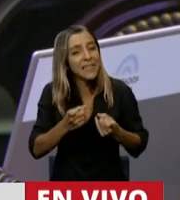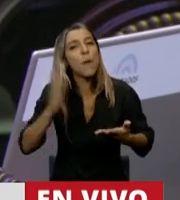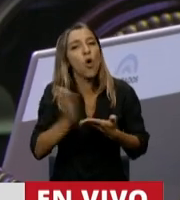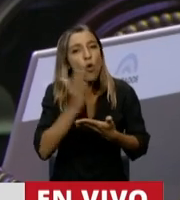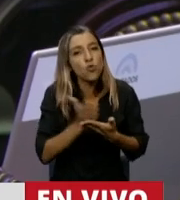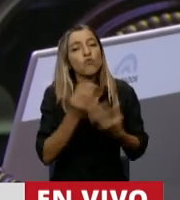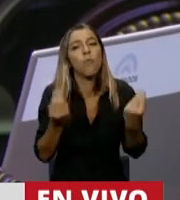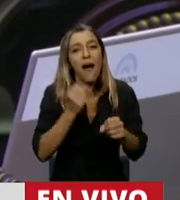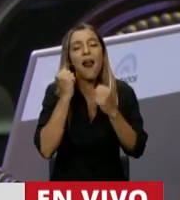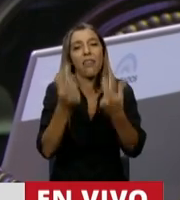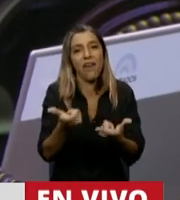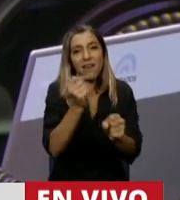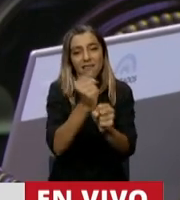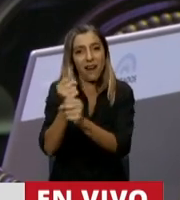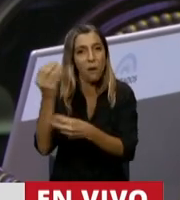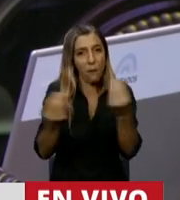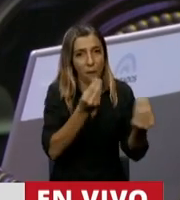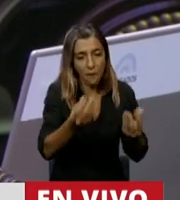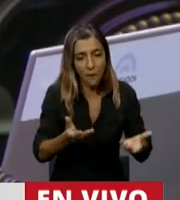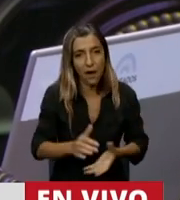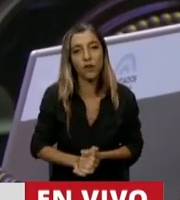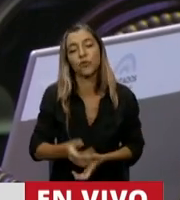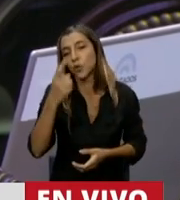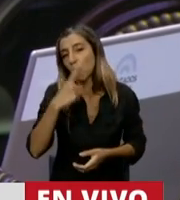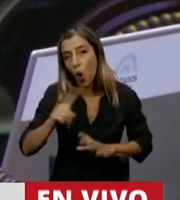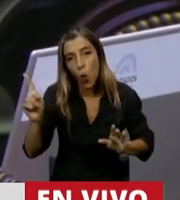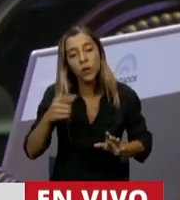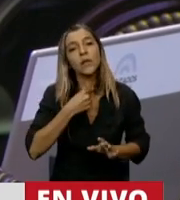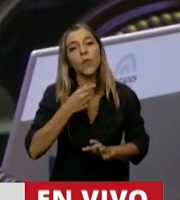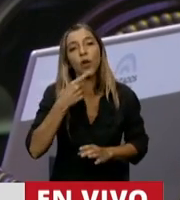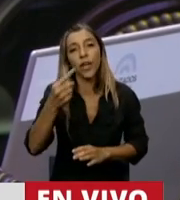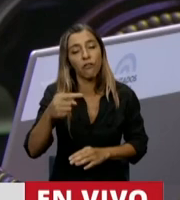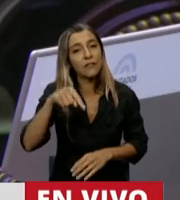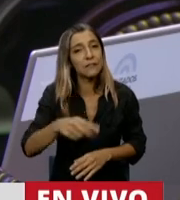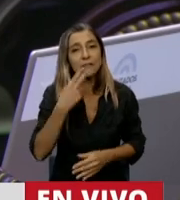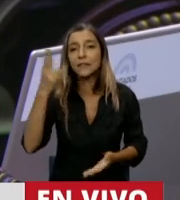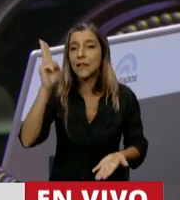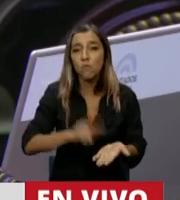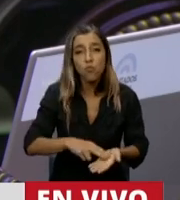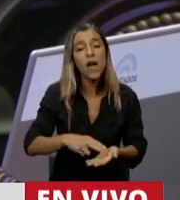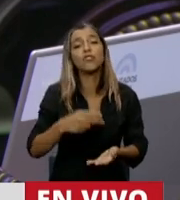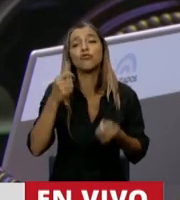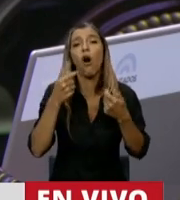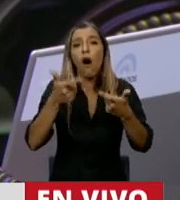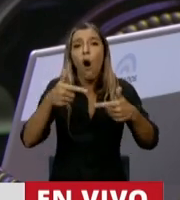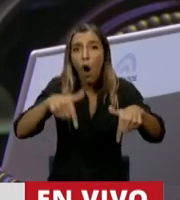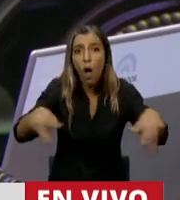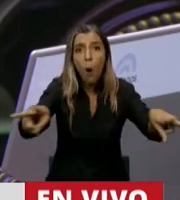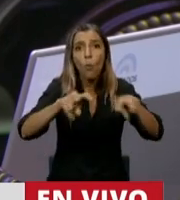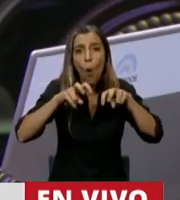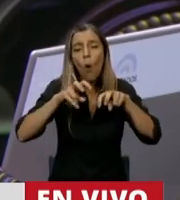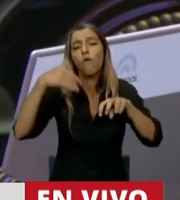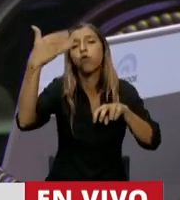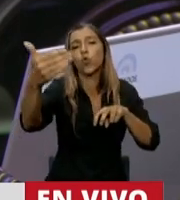genuino. Así que, por último, para ir finalizando, quiero decir, este impuesto es pan para hoy y hambre para mañana.